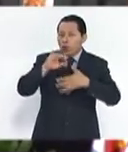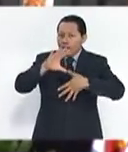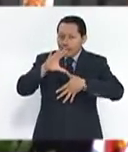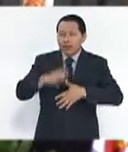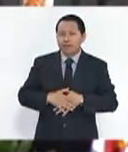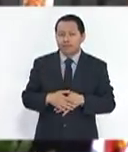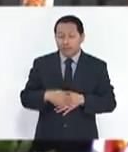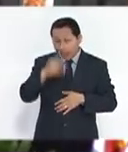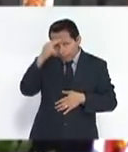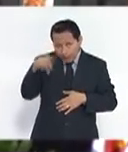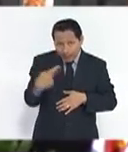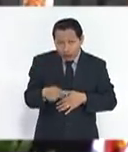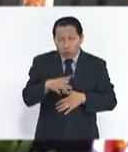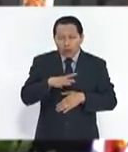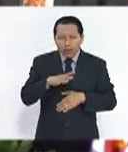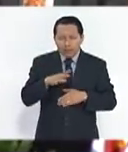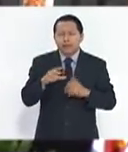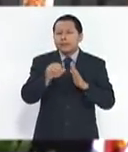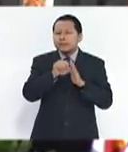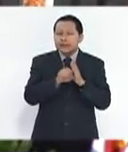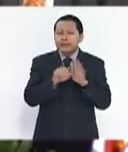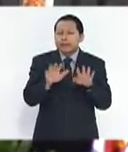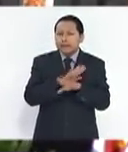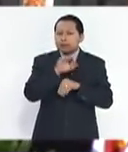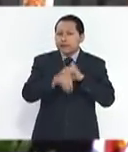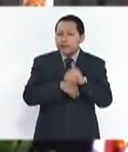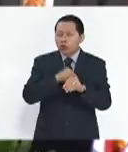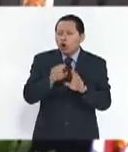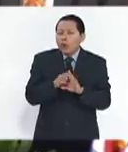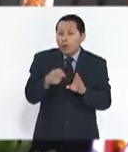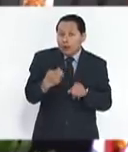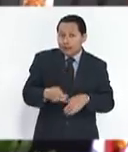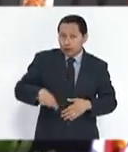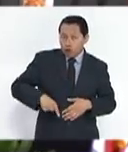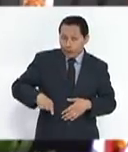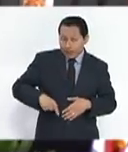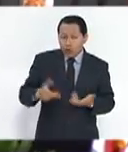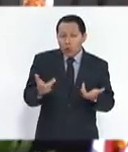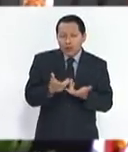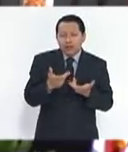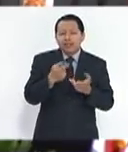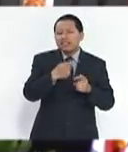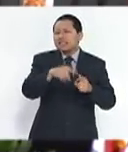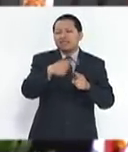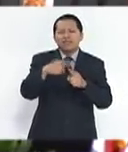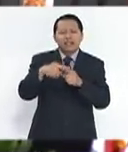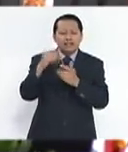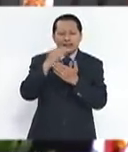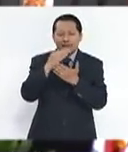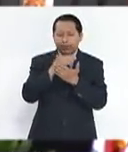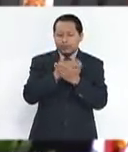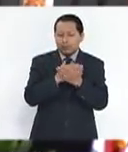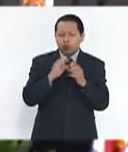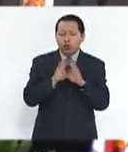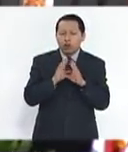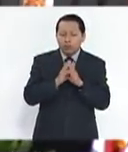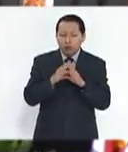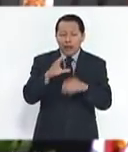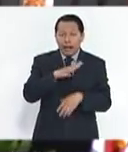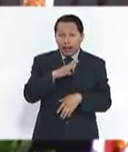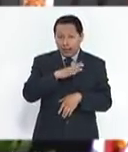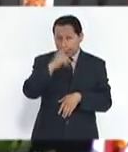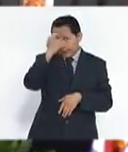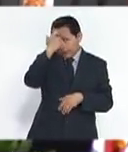emprendido una reforma sistémica y estructural durante este gobierno, con muy diversos componentes que van desde la creación de